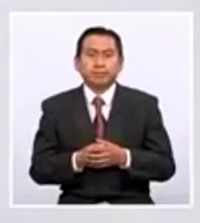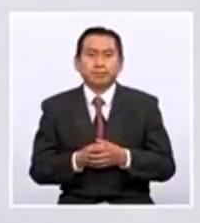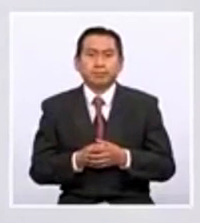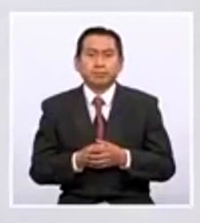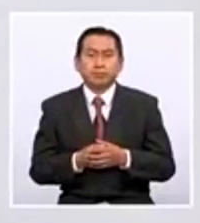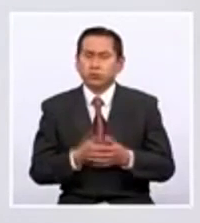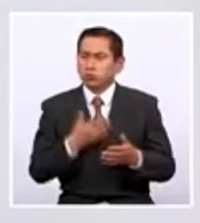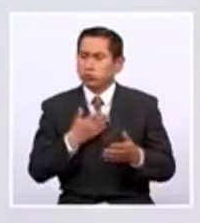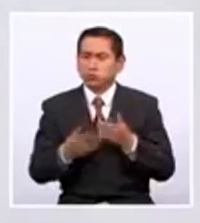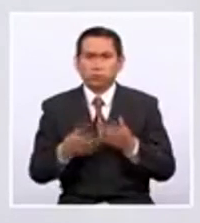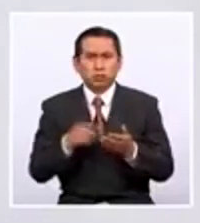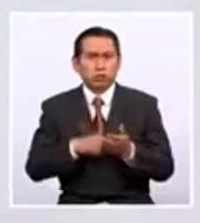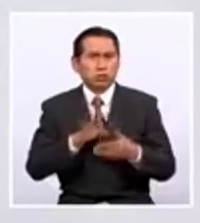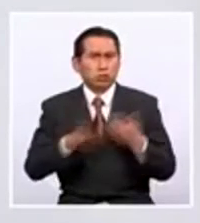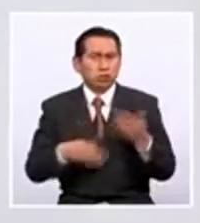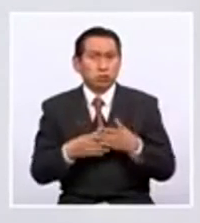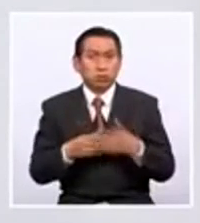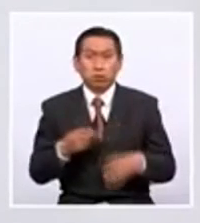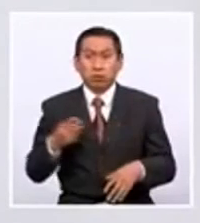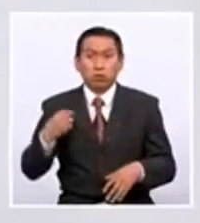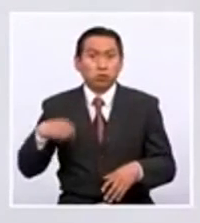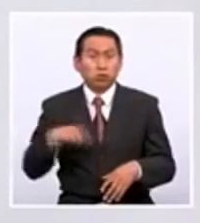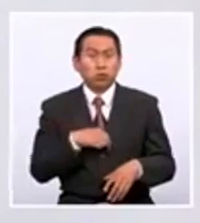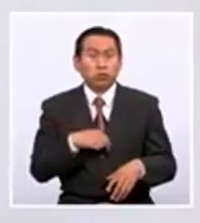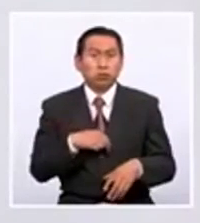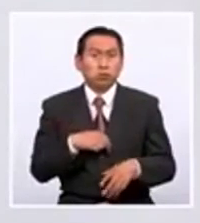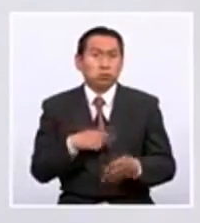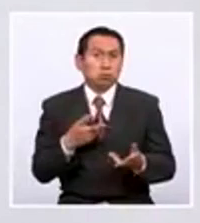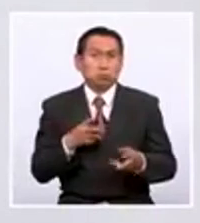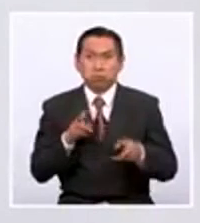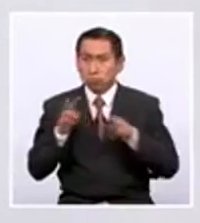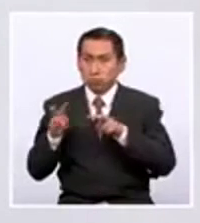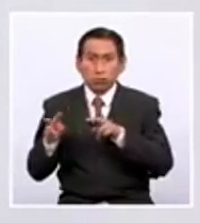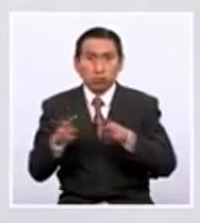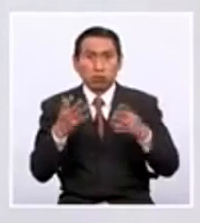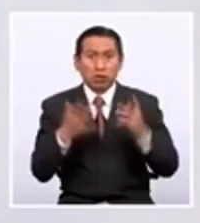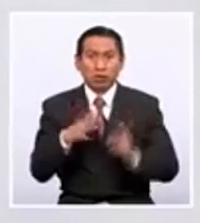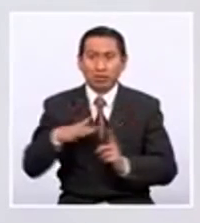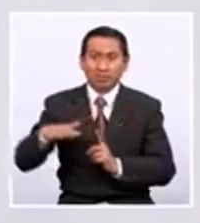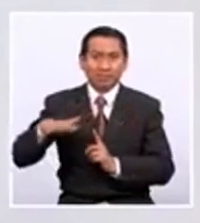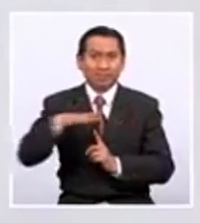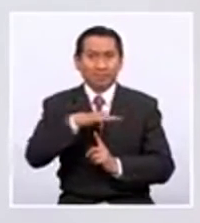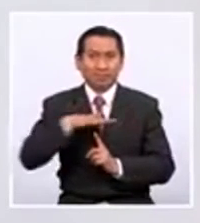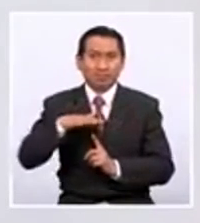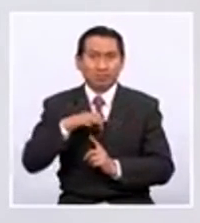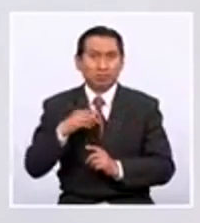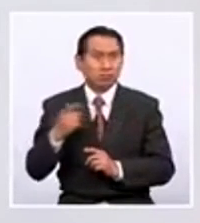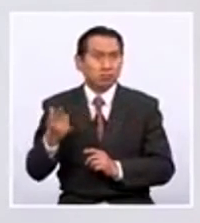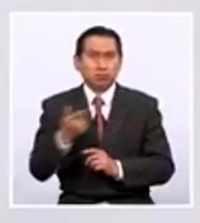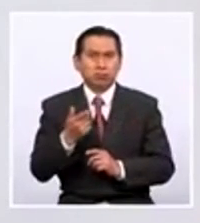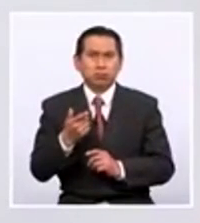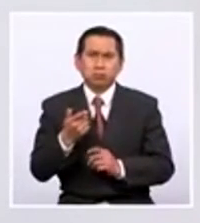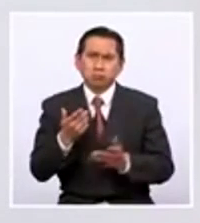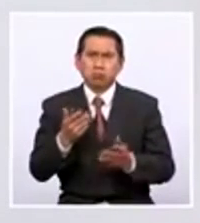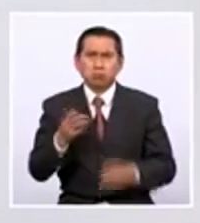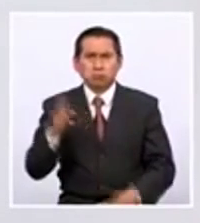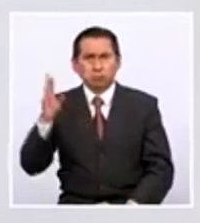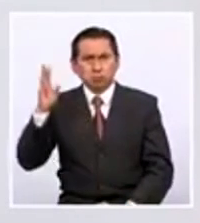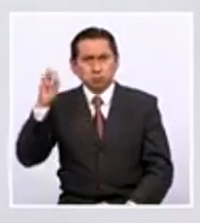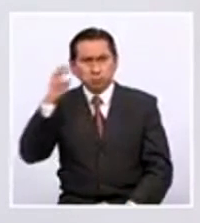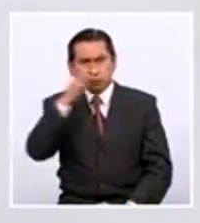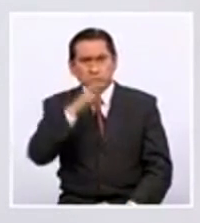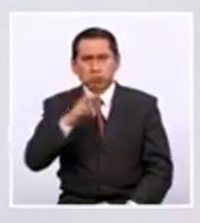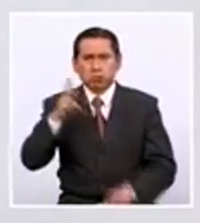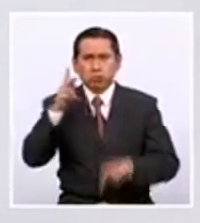Pese a todo ello, advertimos una situación muy irregular de parte de